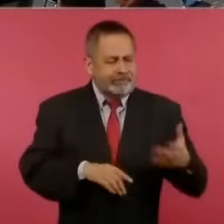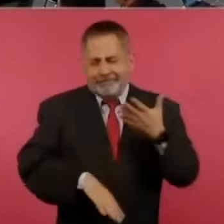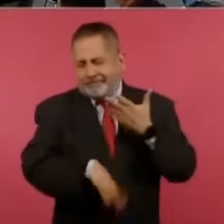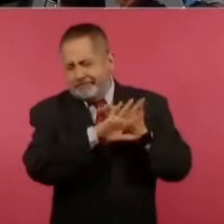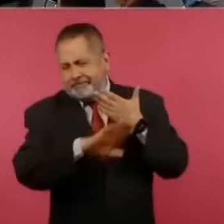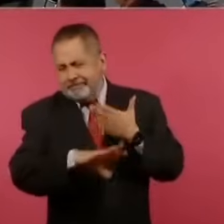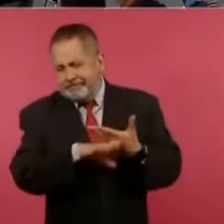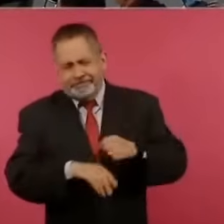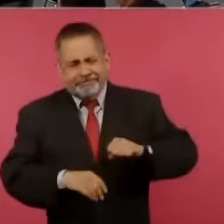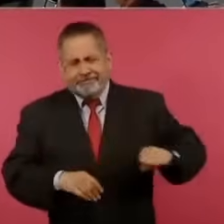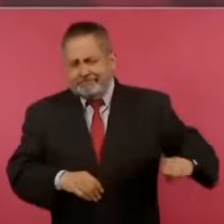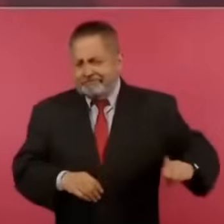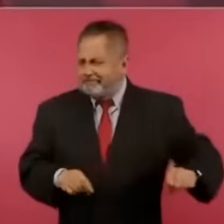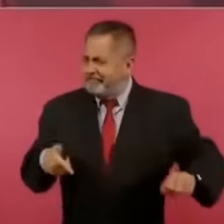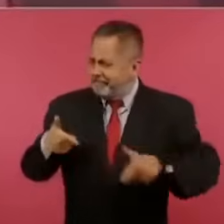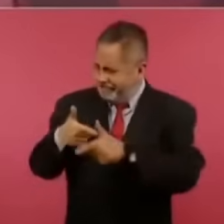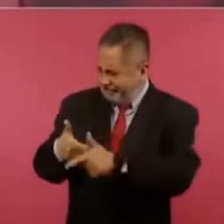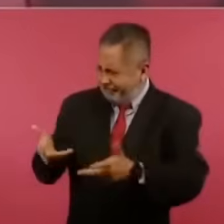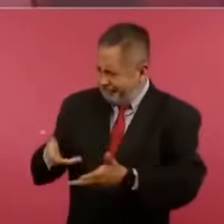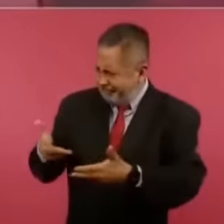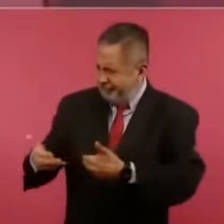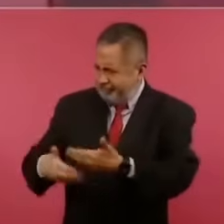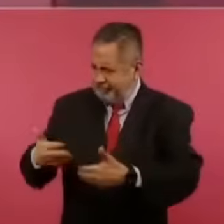conservador. Pero además,